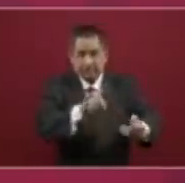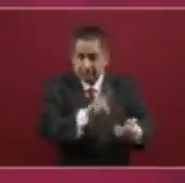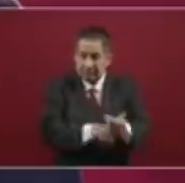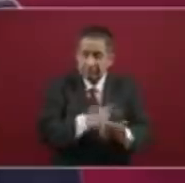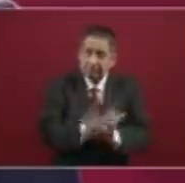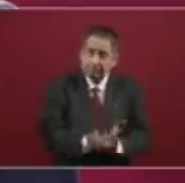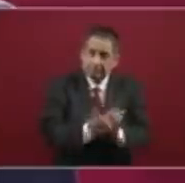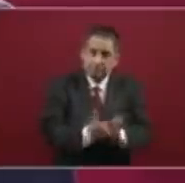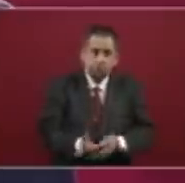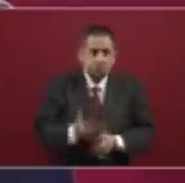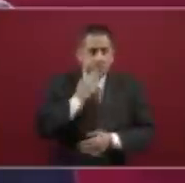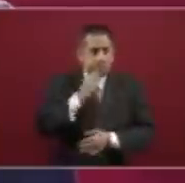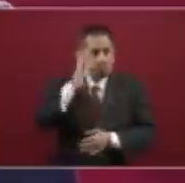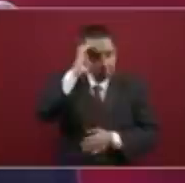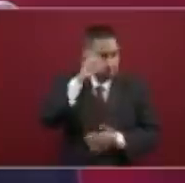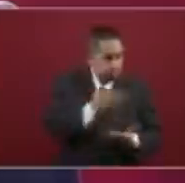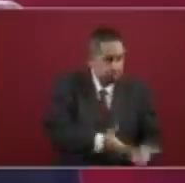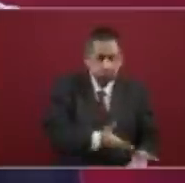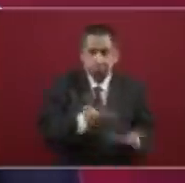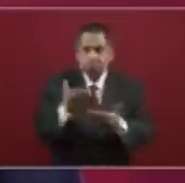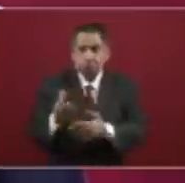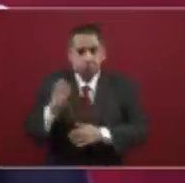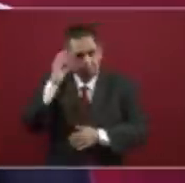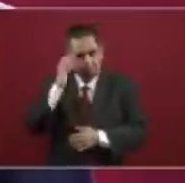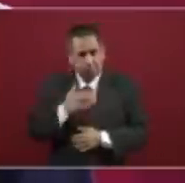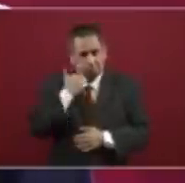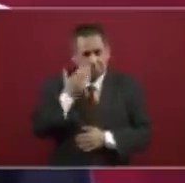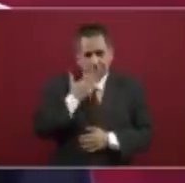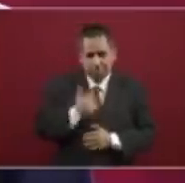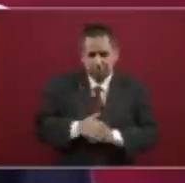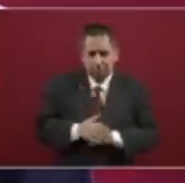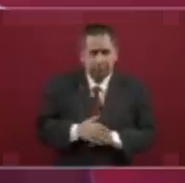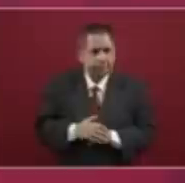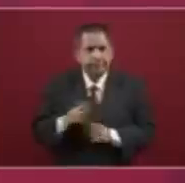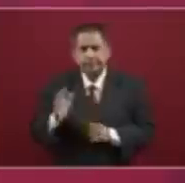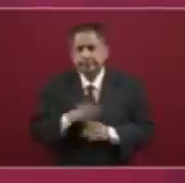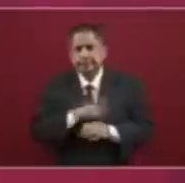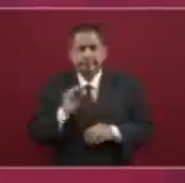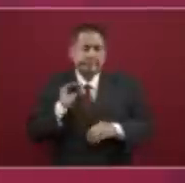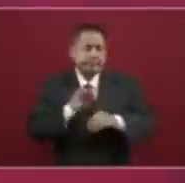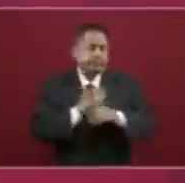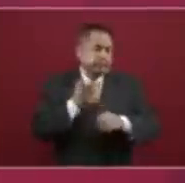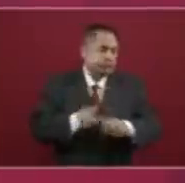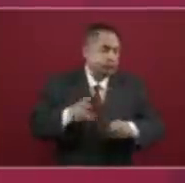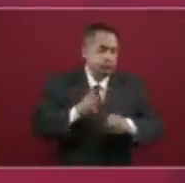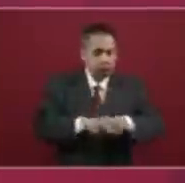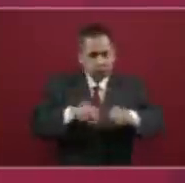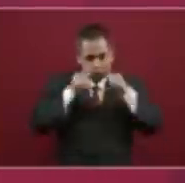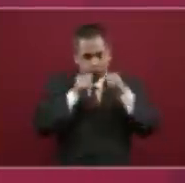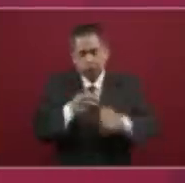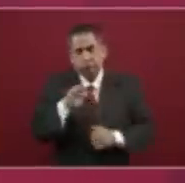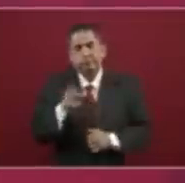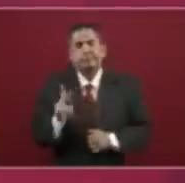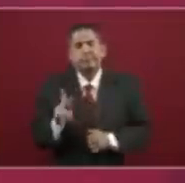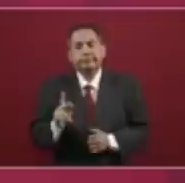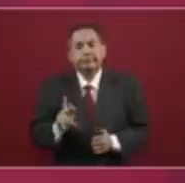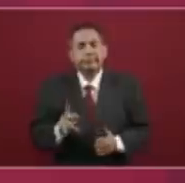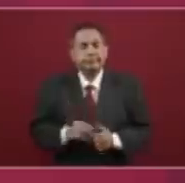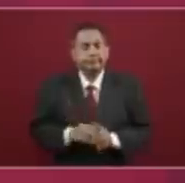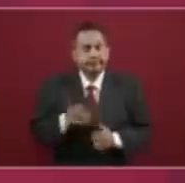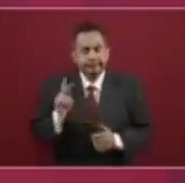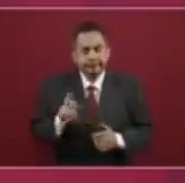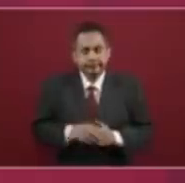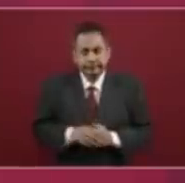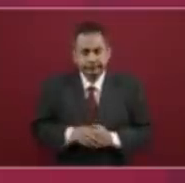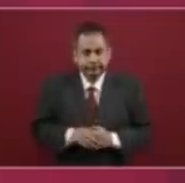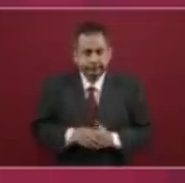no hay camas, porque se construyeron hospitales, pero no